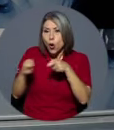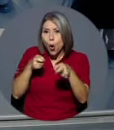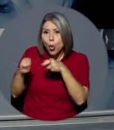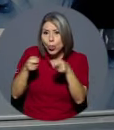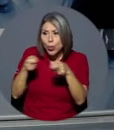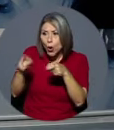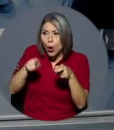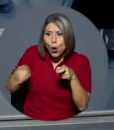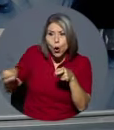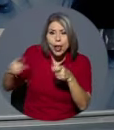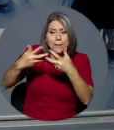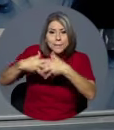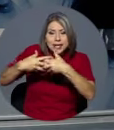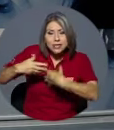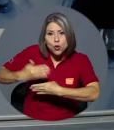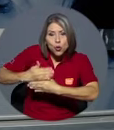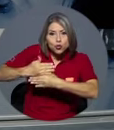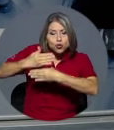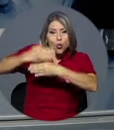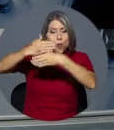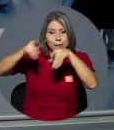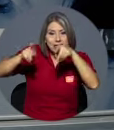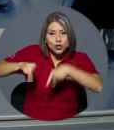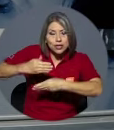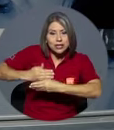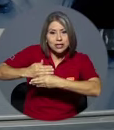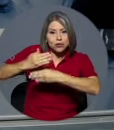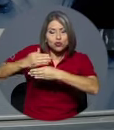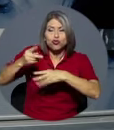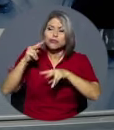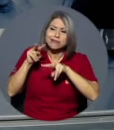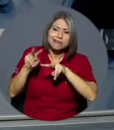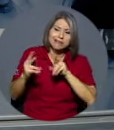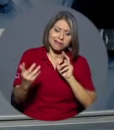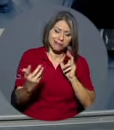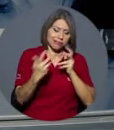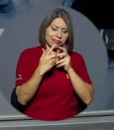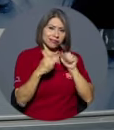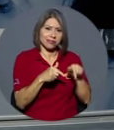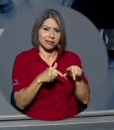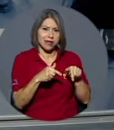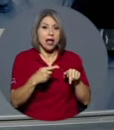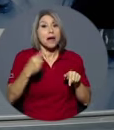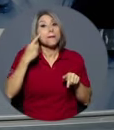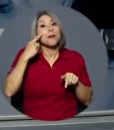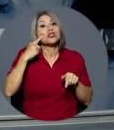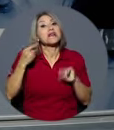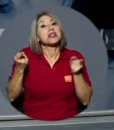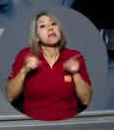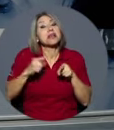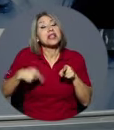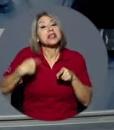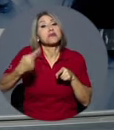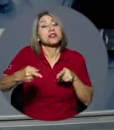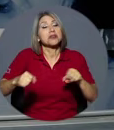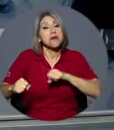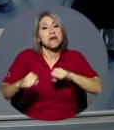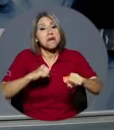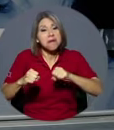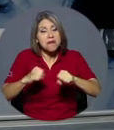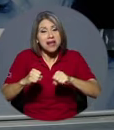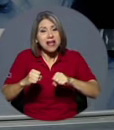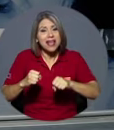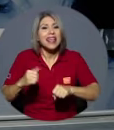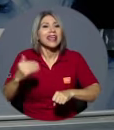proceso constructivo, que hasta cierto momento los vamos a ver su comportamiento cuando hay un evento sísmico, y vamos a saber,